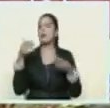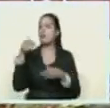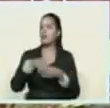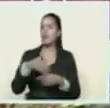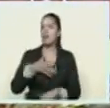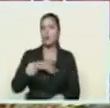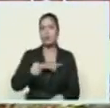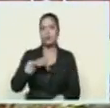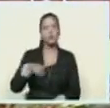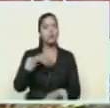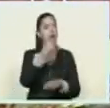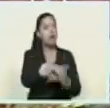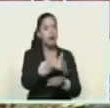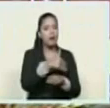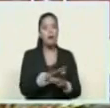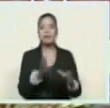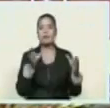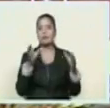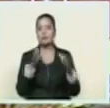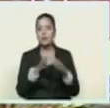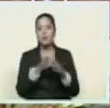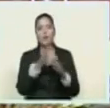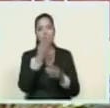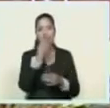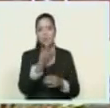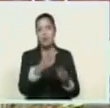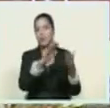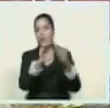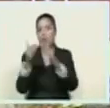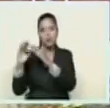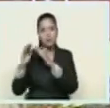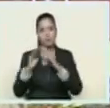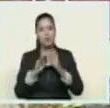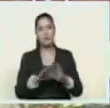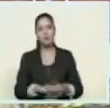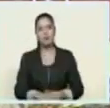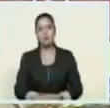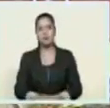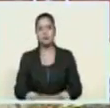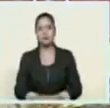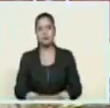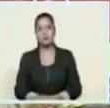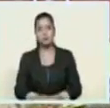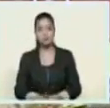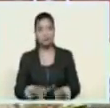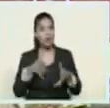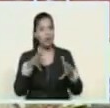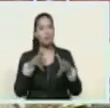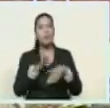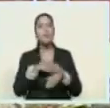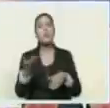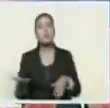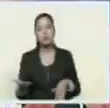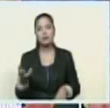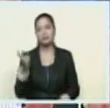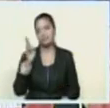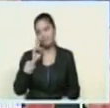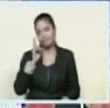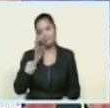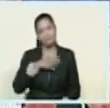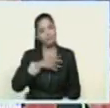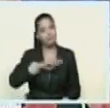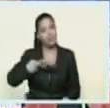nosotros en las calles en asamblea barrio por barrio y ganado porque tenemos la razón